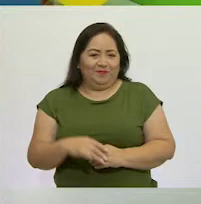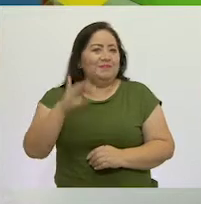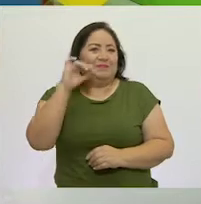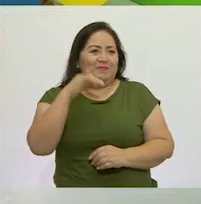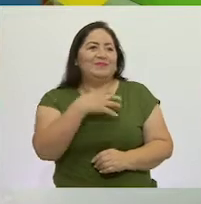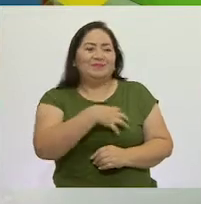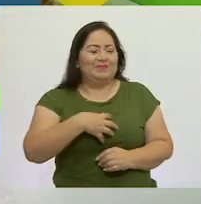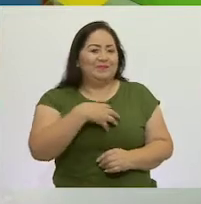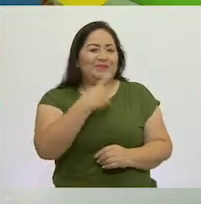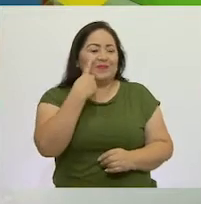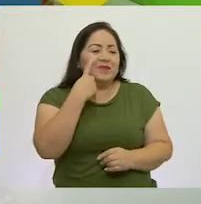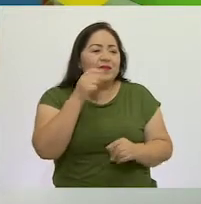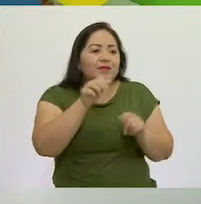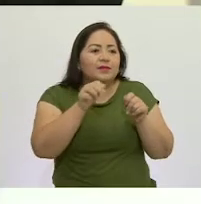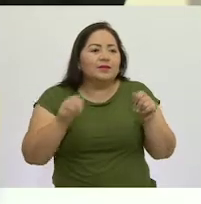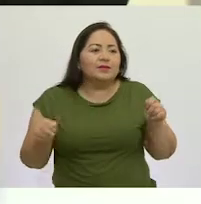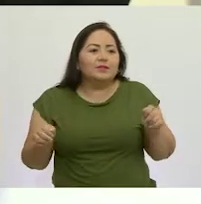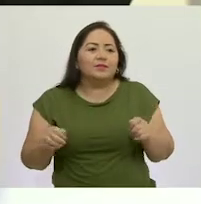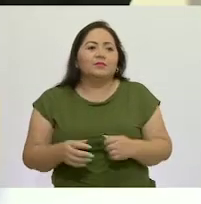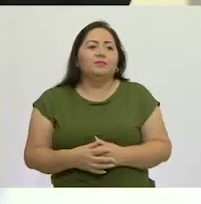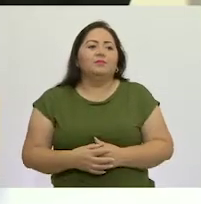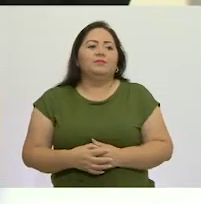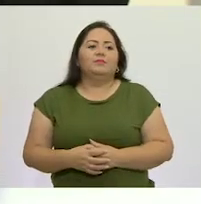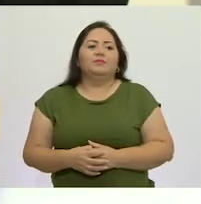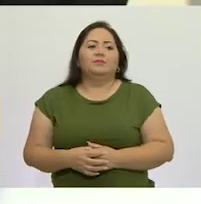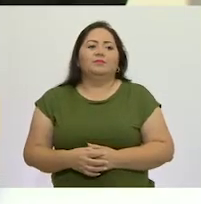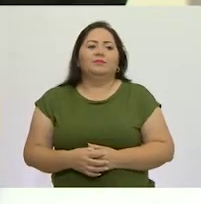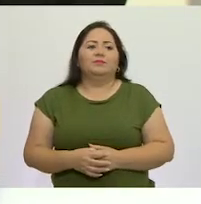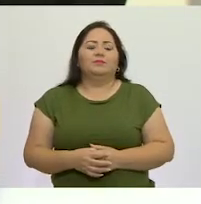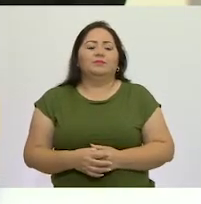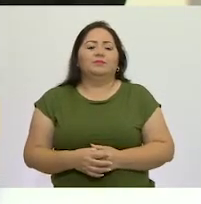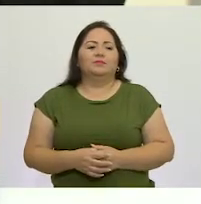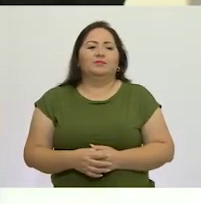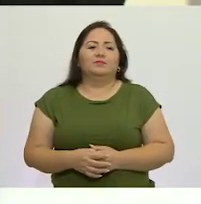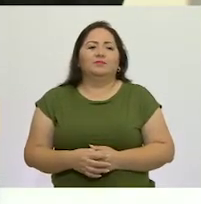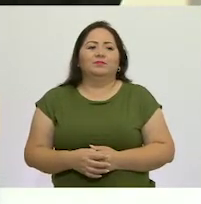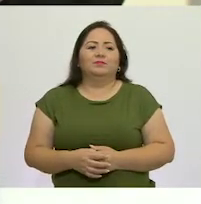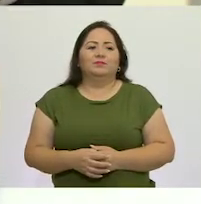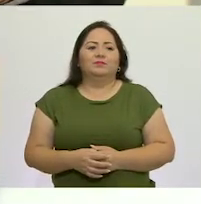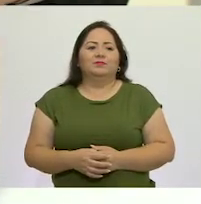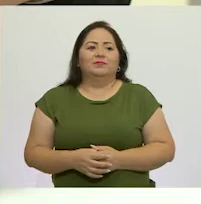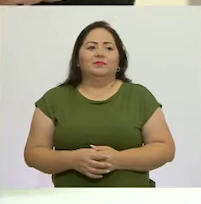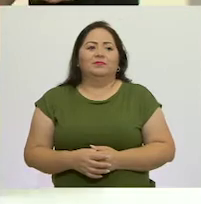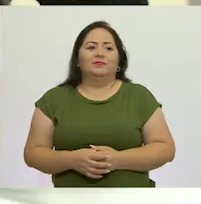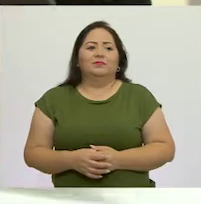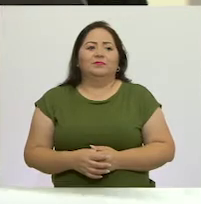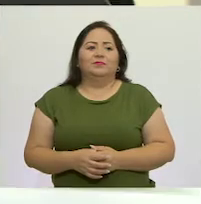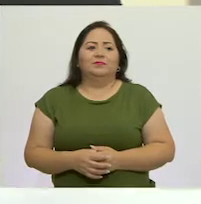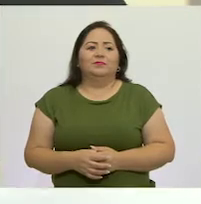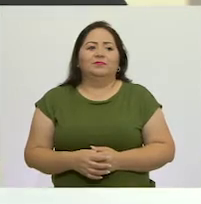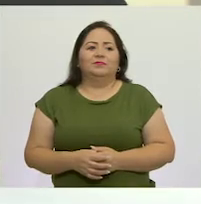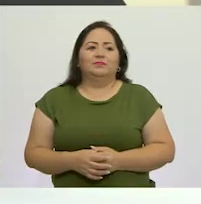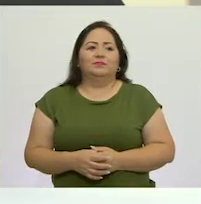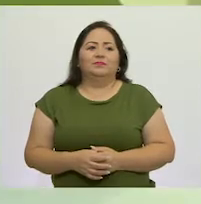¡Qué emoción! A ver. ¡Tan, tan, tan, tan!